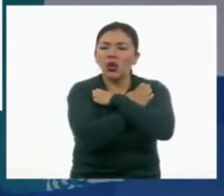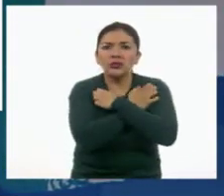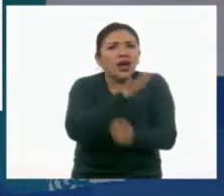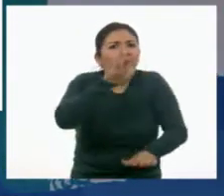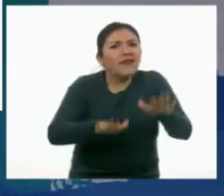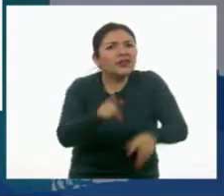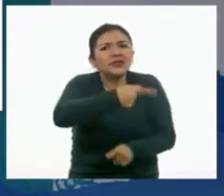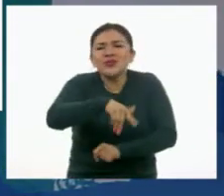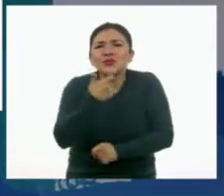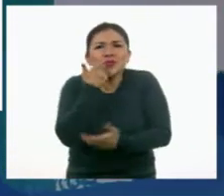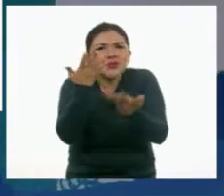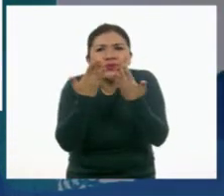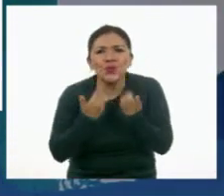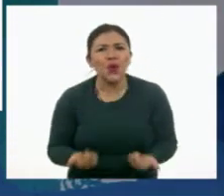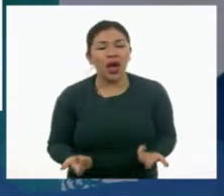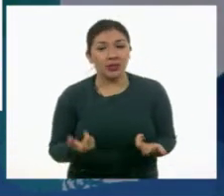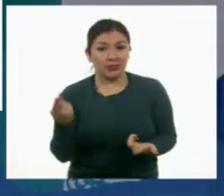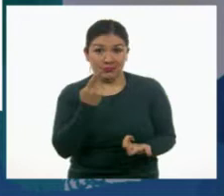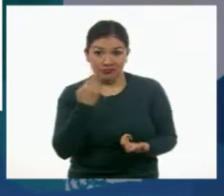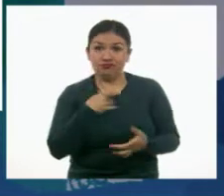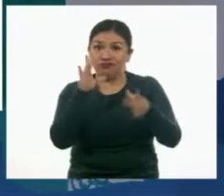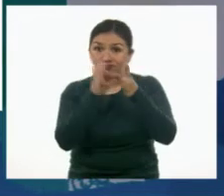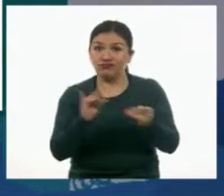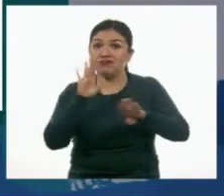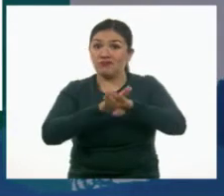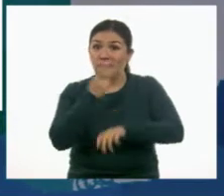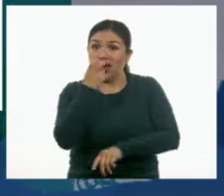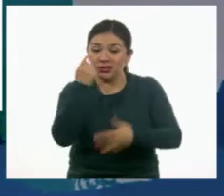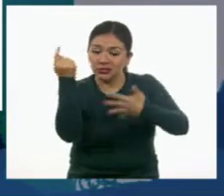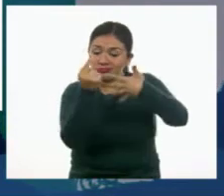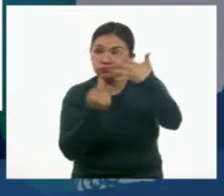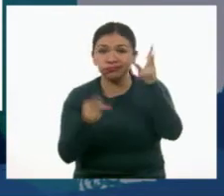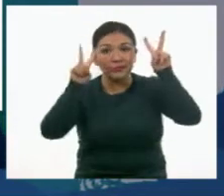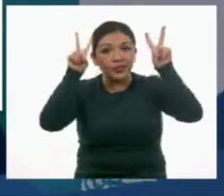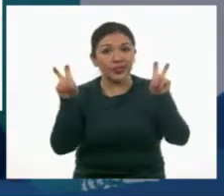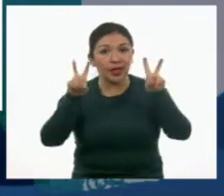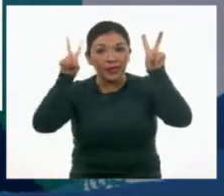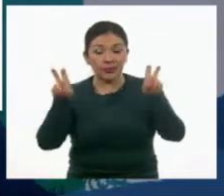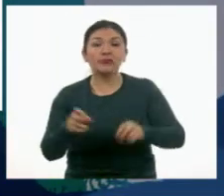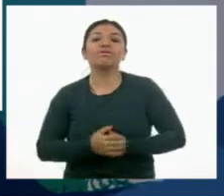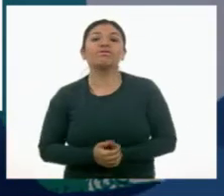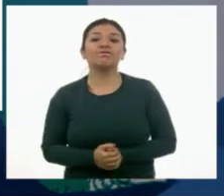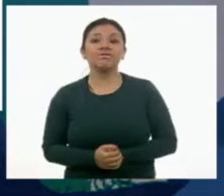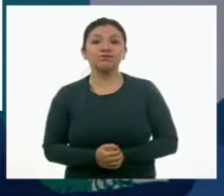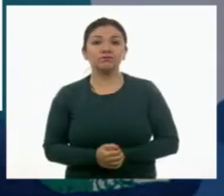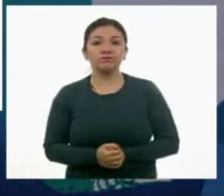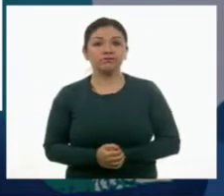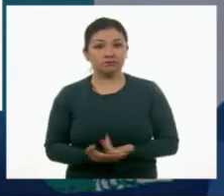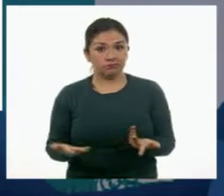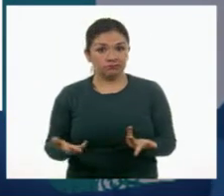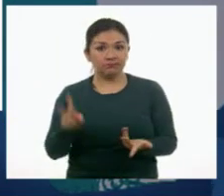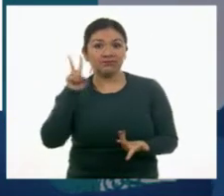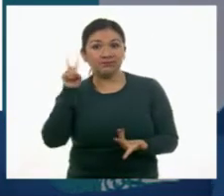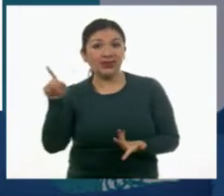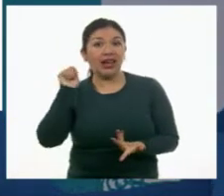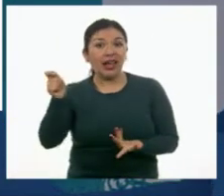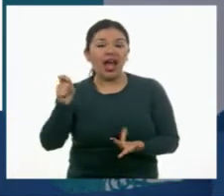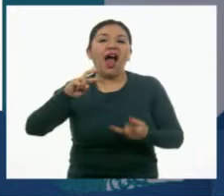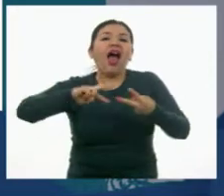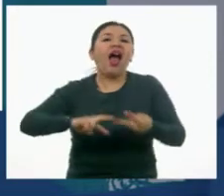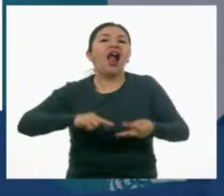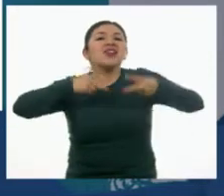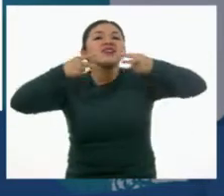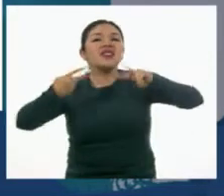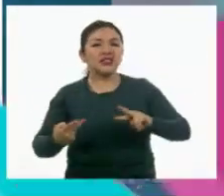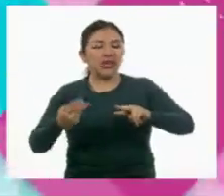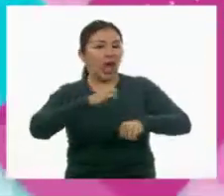buena calidad, por lo que tenemos que hablar sobre estas cosas, dijo. Aquí pues tenemos el caso contrario